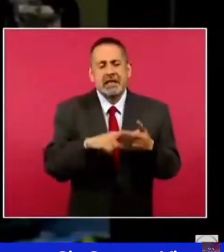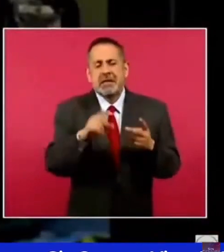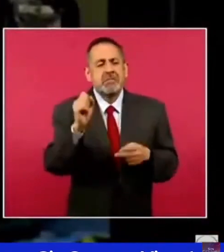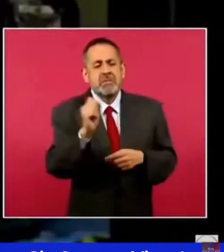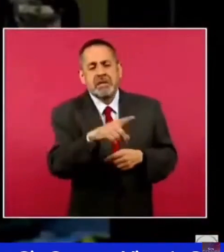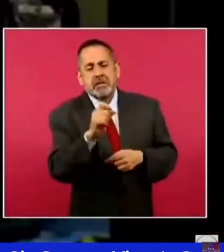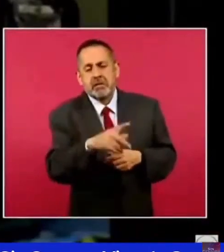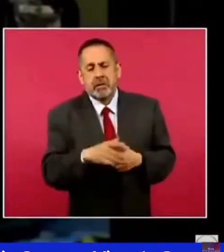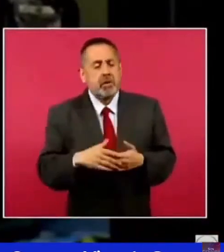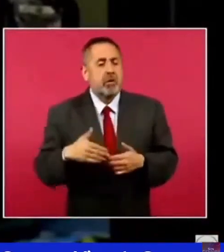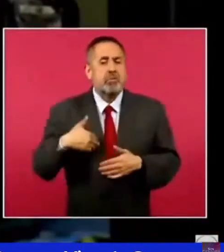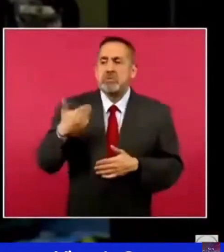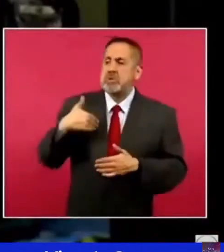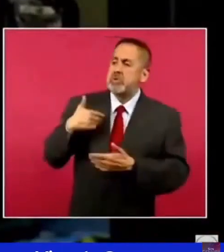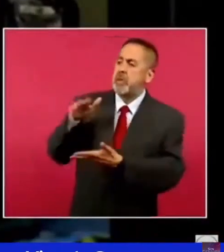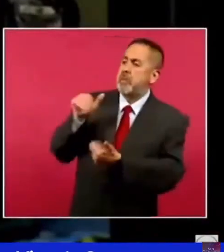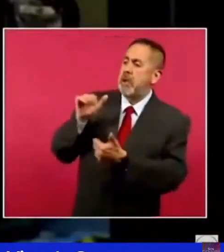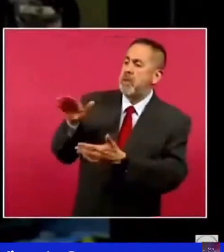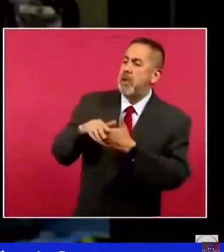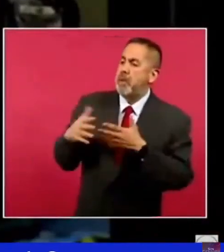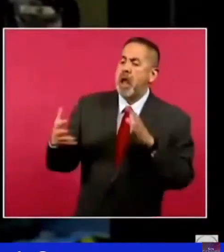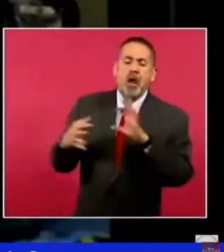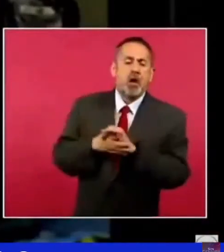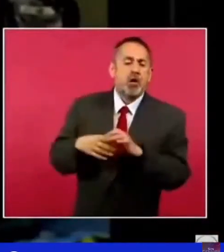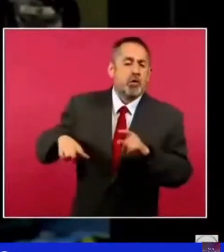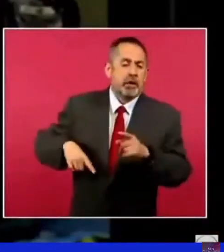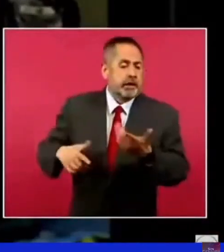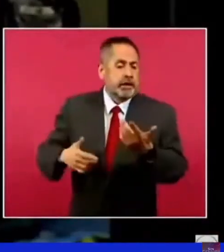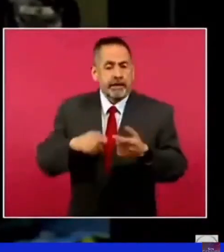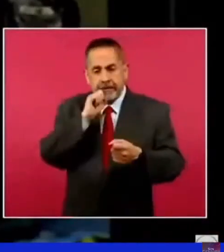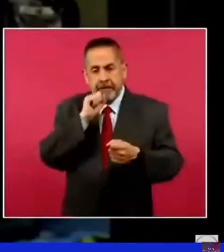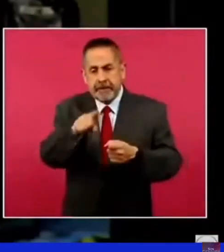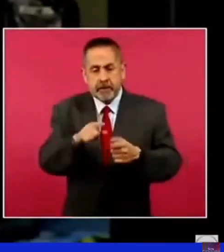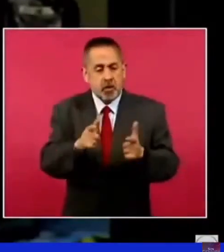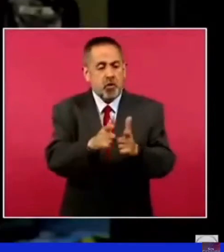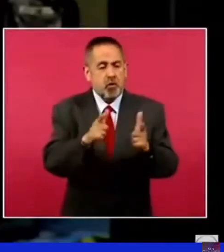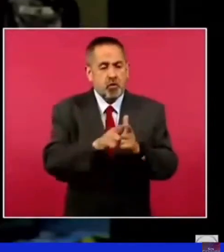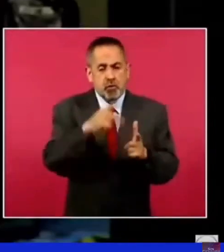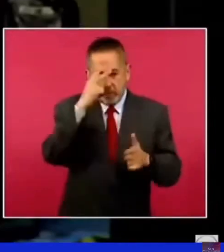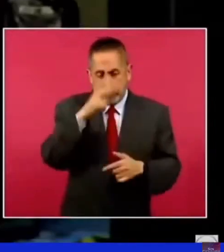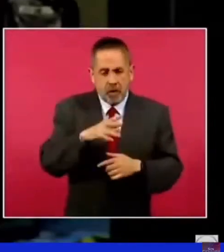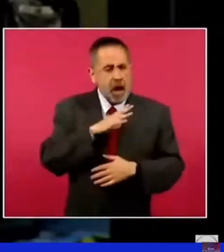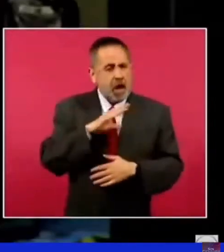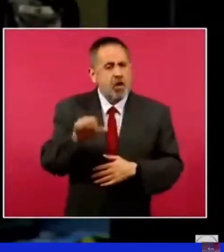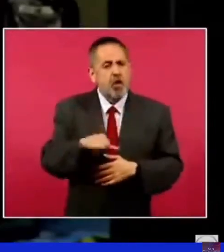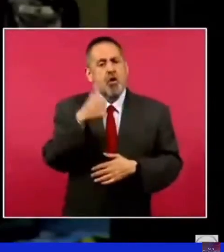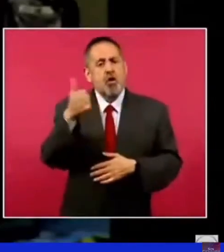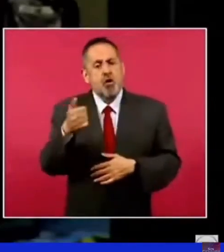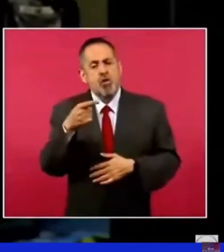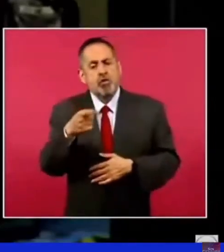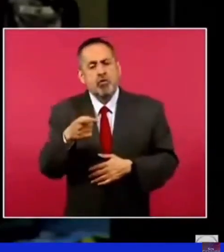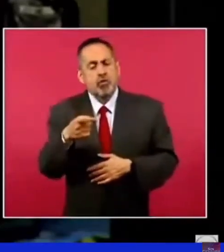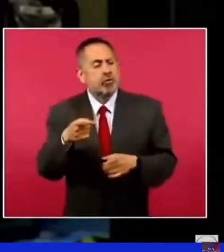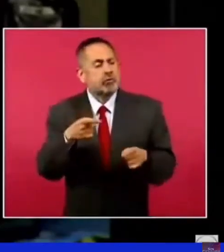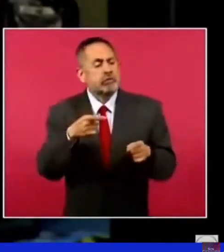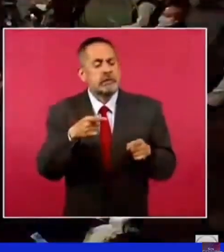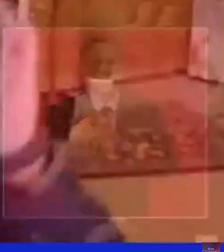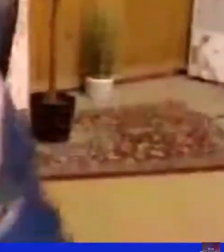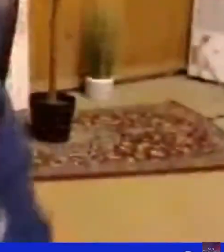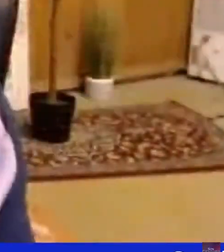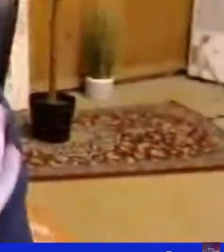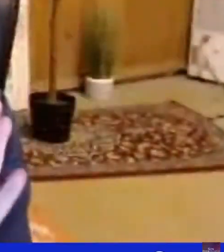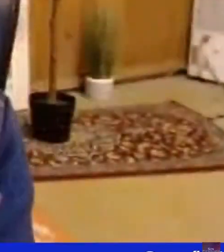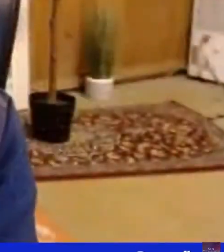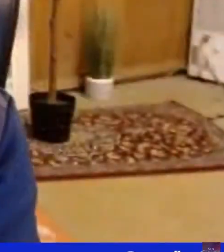pues se siguen beneficiando. Y precisamente hablando, presidente, del tema de Grupo México, hay otro asunto que ha preocupado. Fue